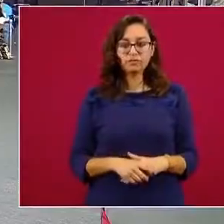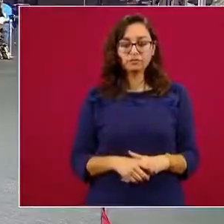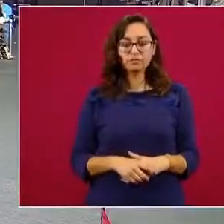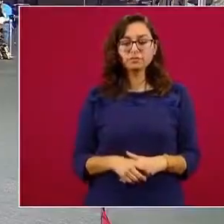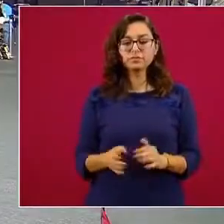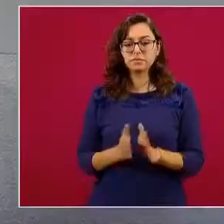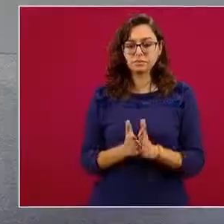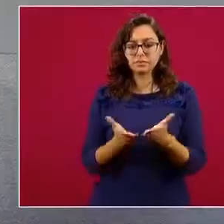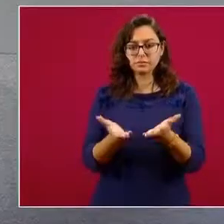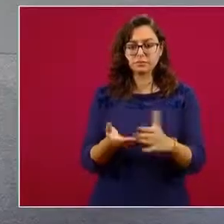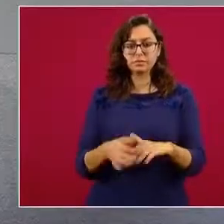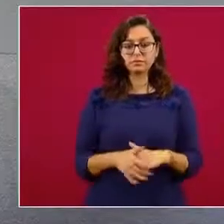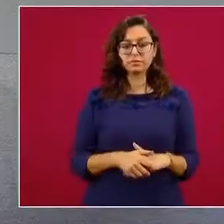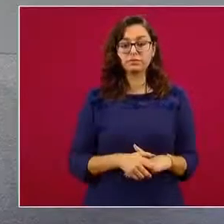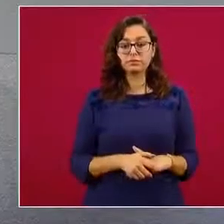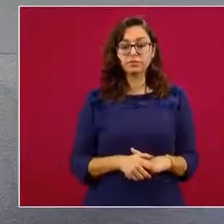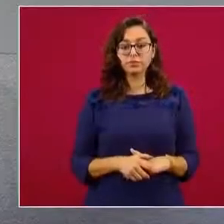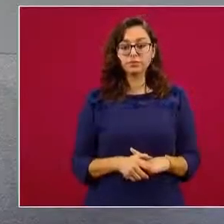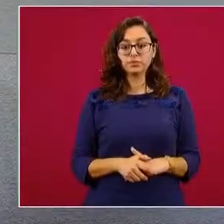Adelante, por favor.